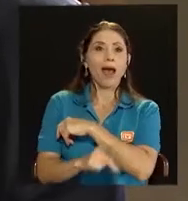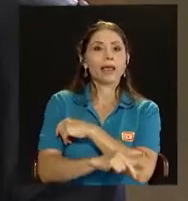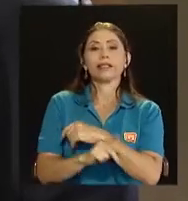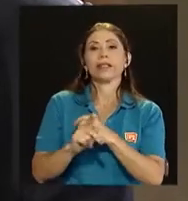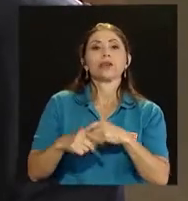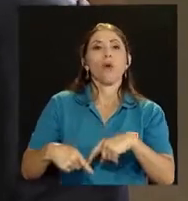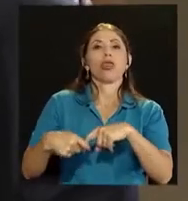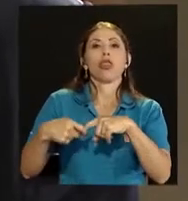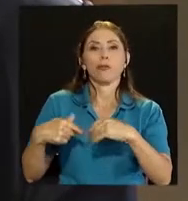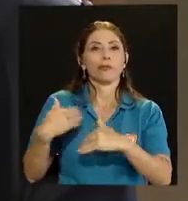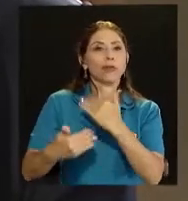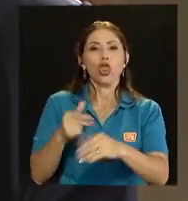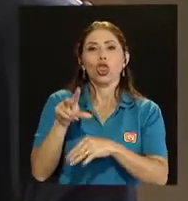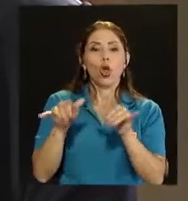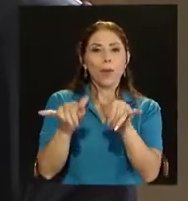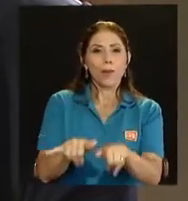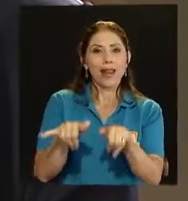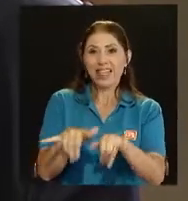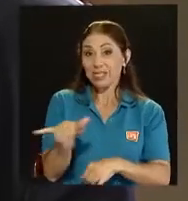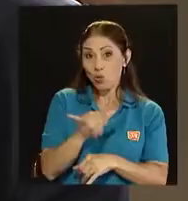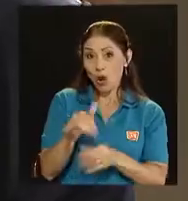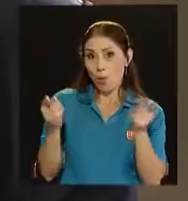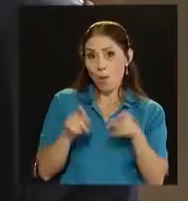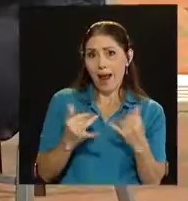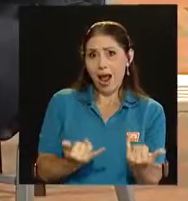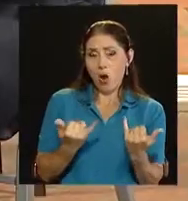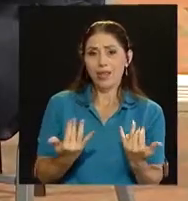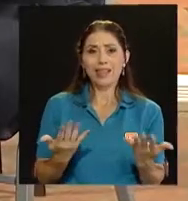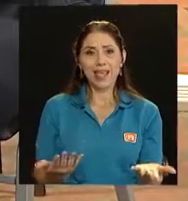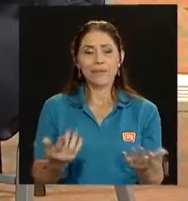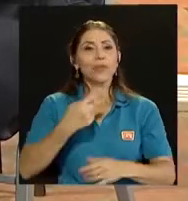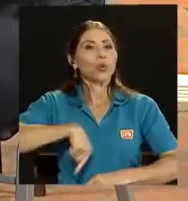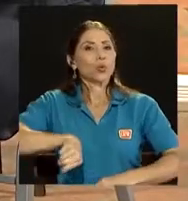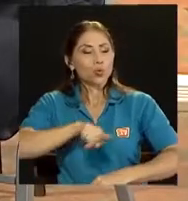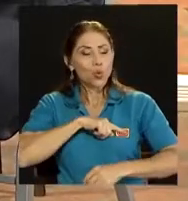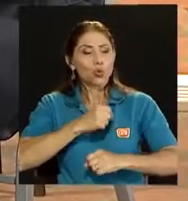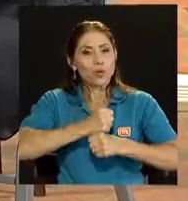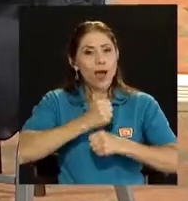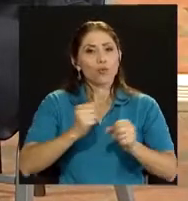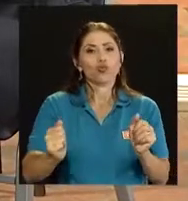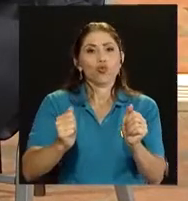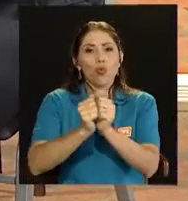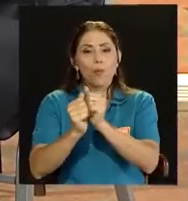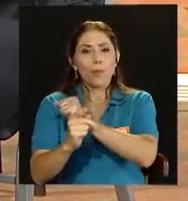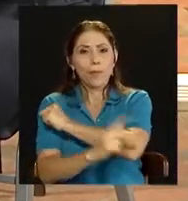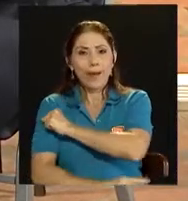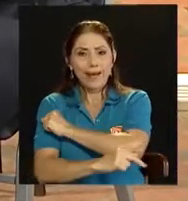una estructura como existe hoy en día. Y por eso trabajamos junto con países